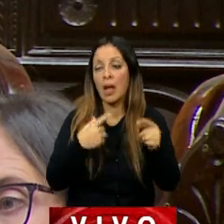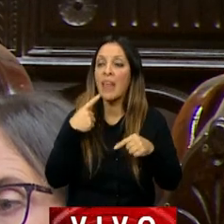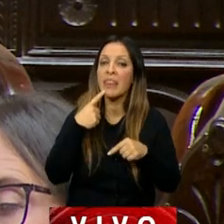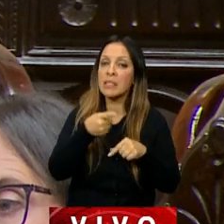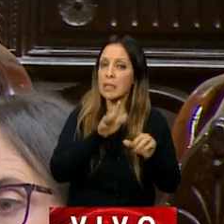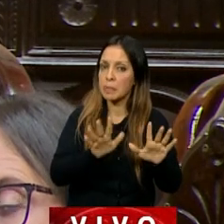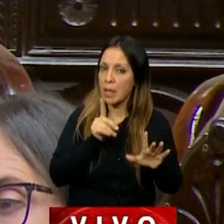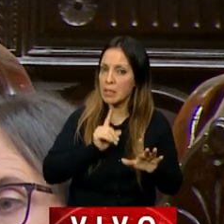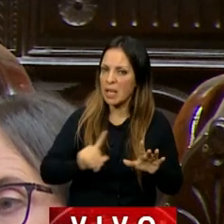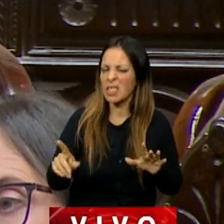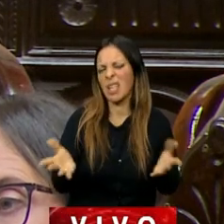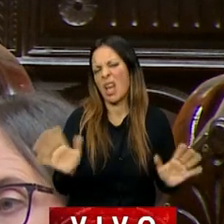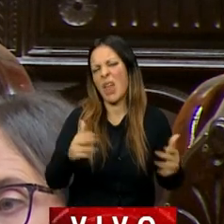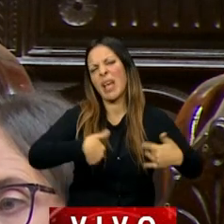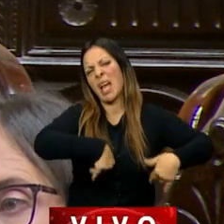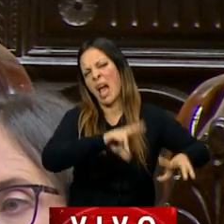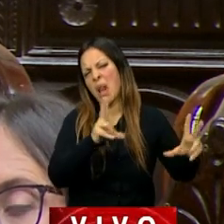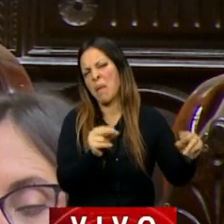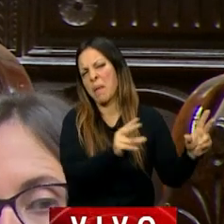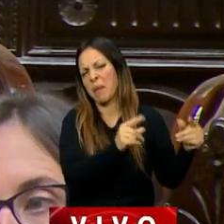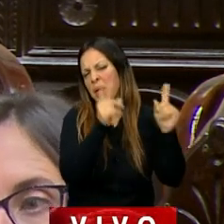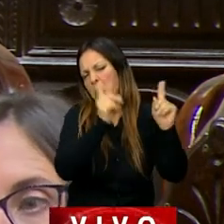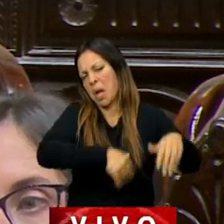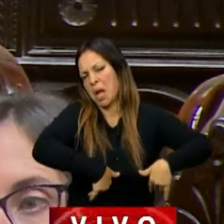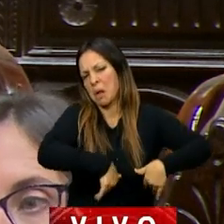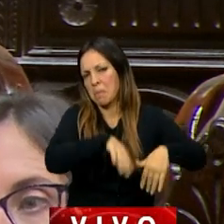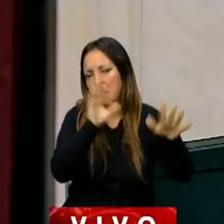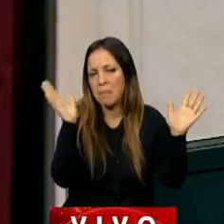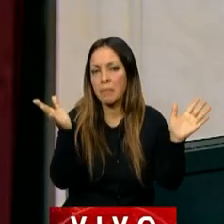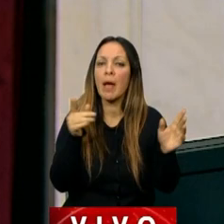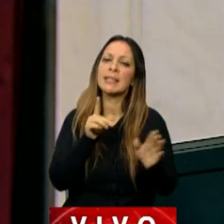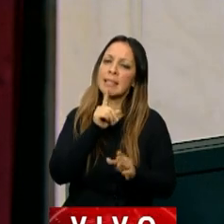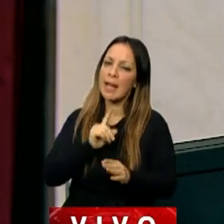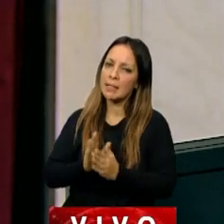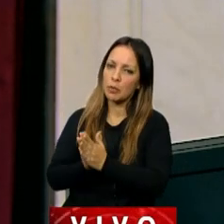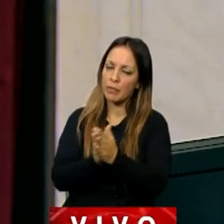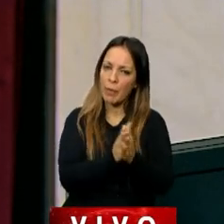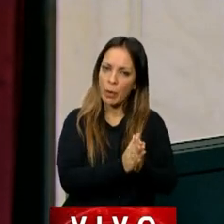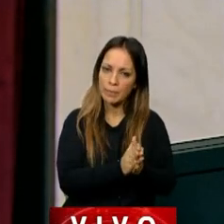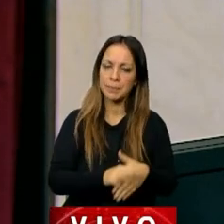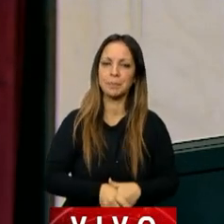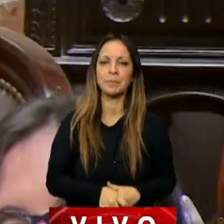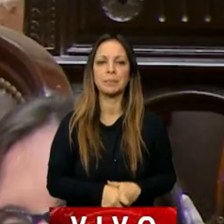dice. No se van a callar, mi querido diputado. Silencio, Waldo, por favor.